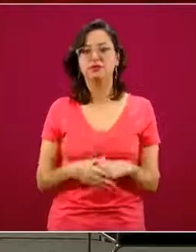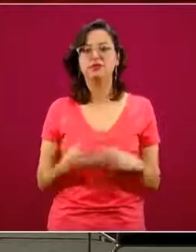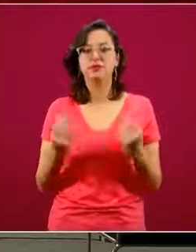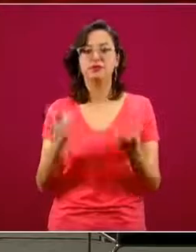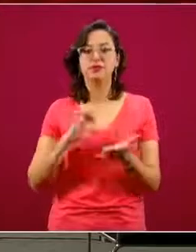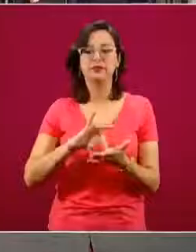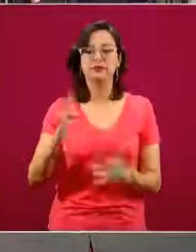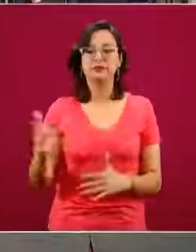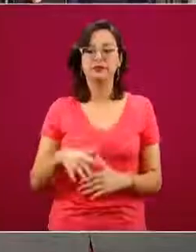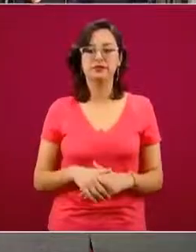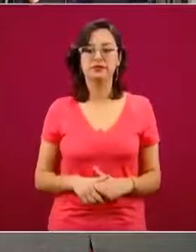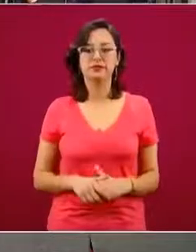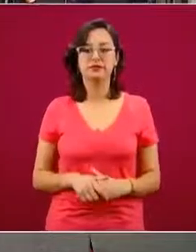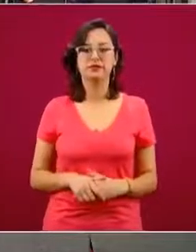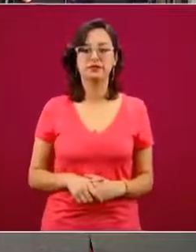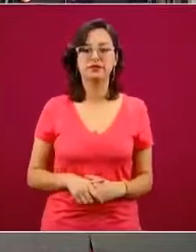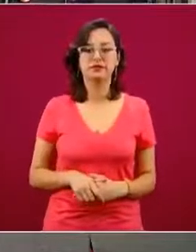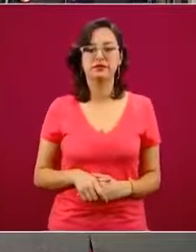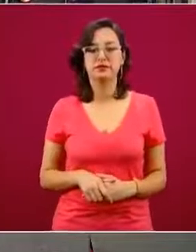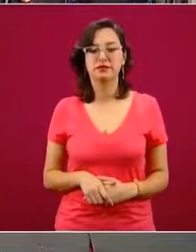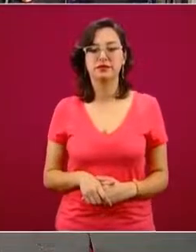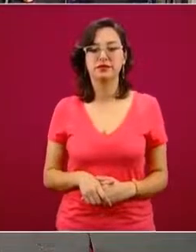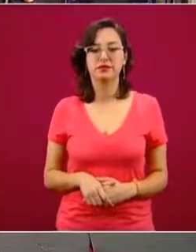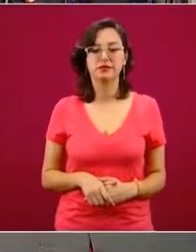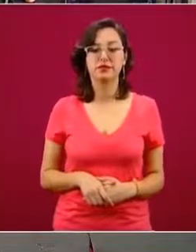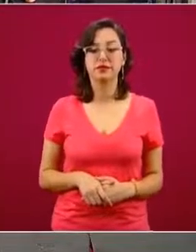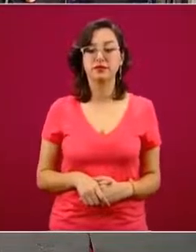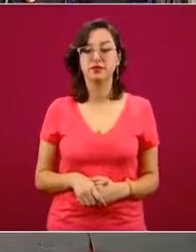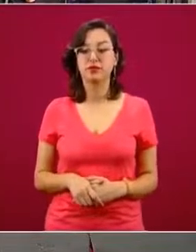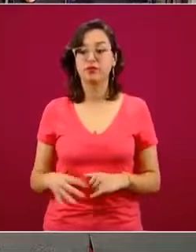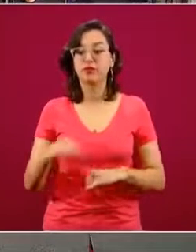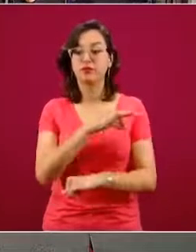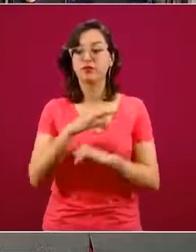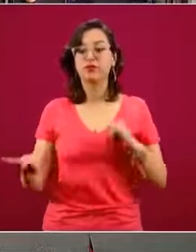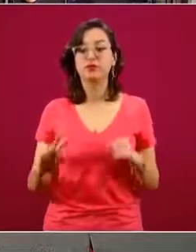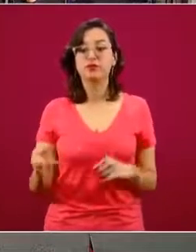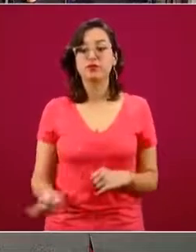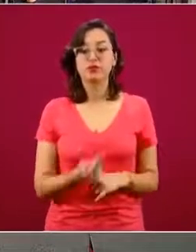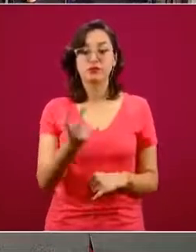gracias. Gracias, doctor Cortés. Última pregunta.